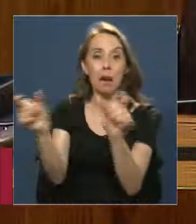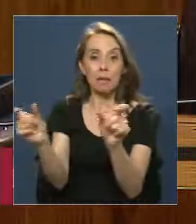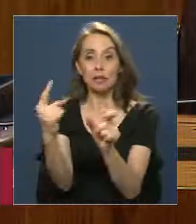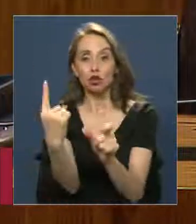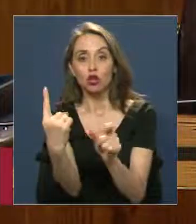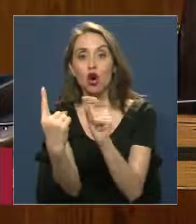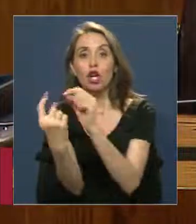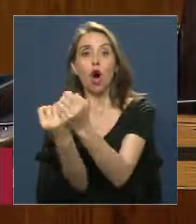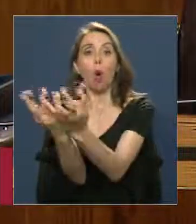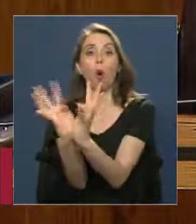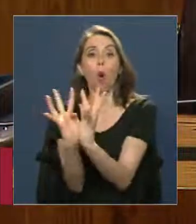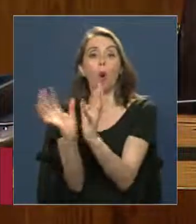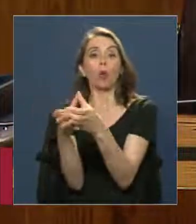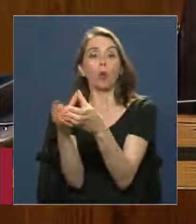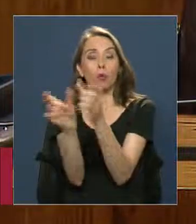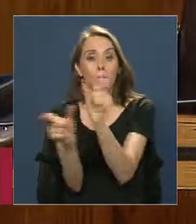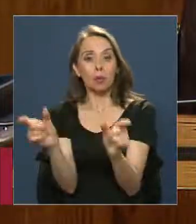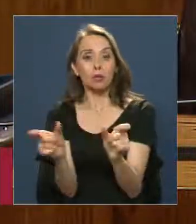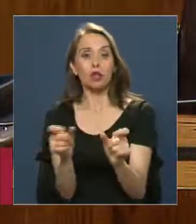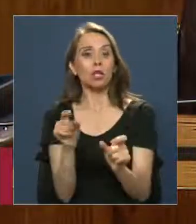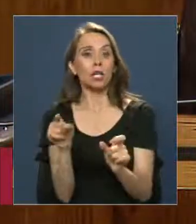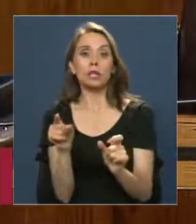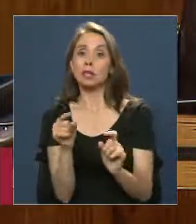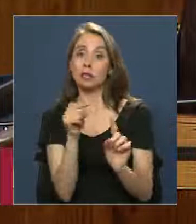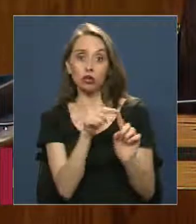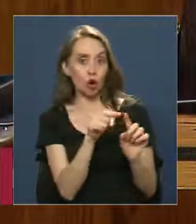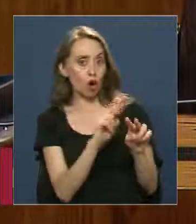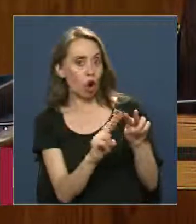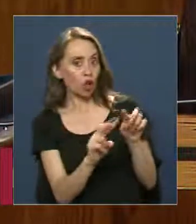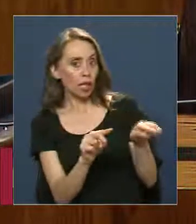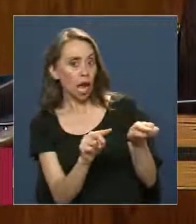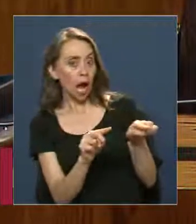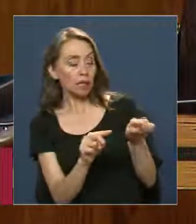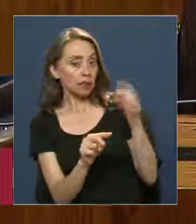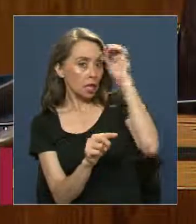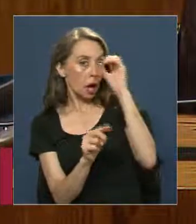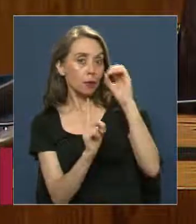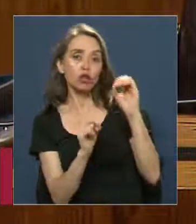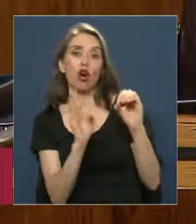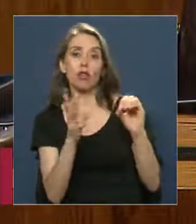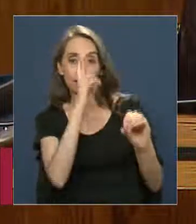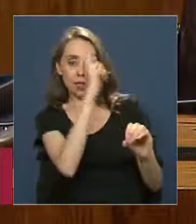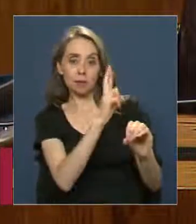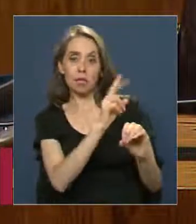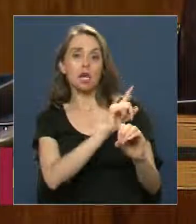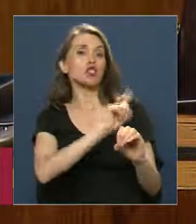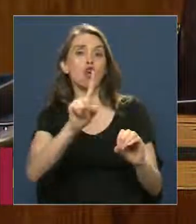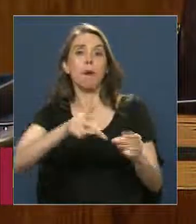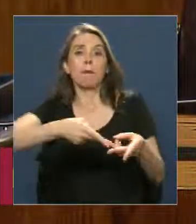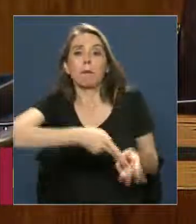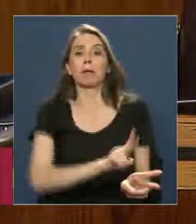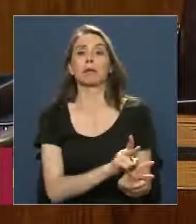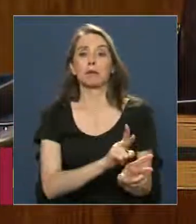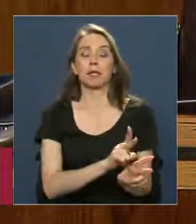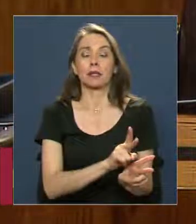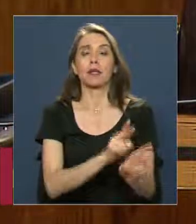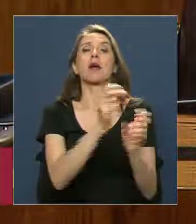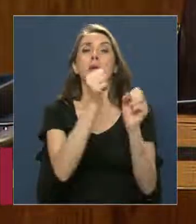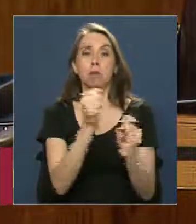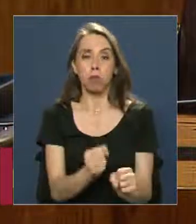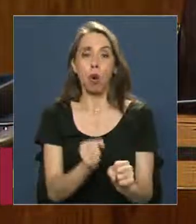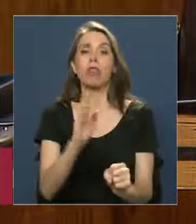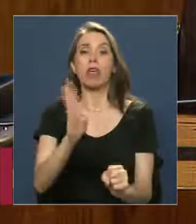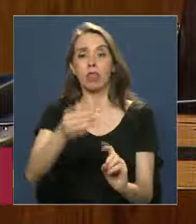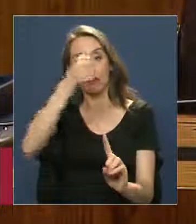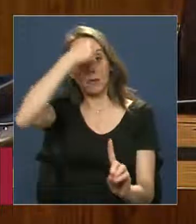entra ya no dentro del ámbito que se debe respetar, sino que en el ámbito de lo intolerable, de lo que por lo tanto se puede y se